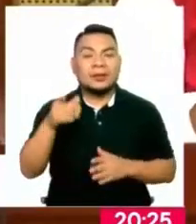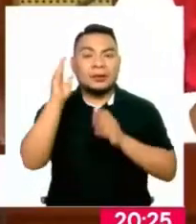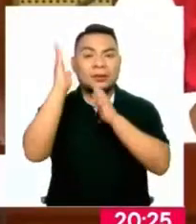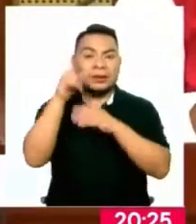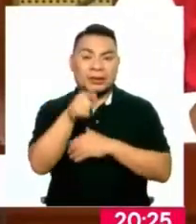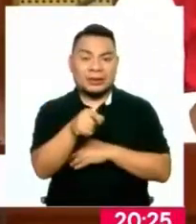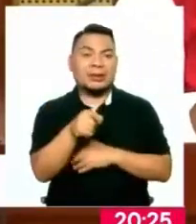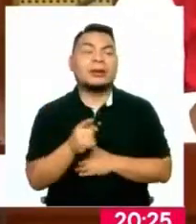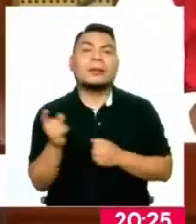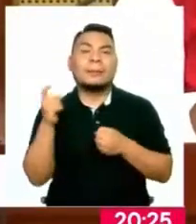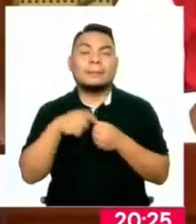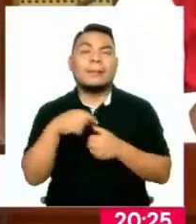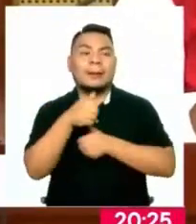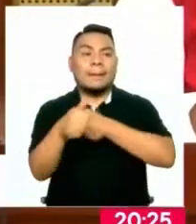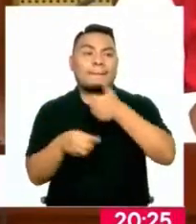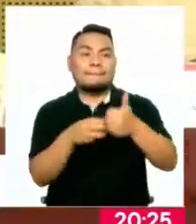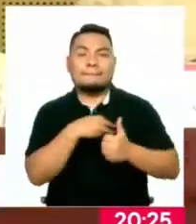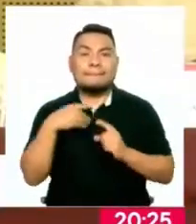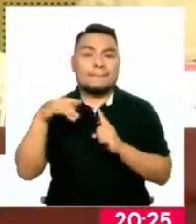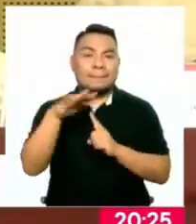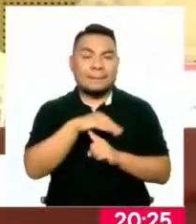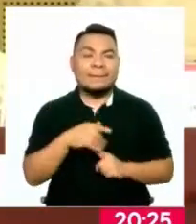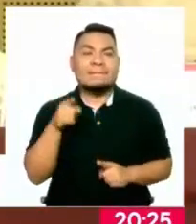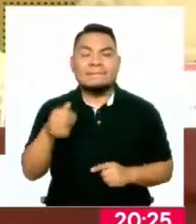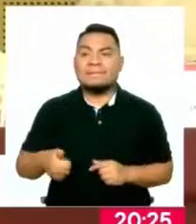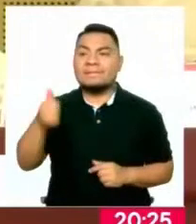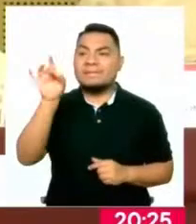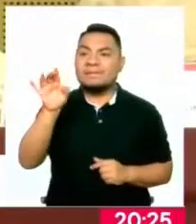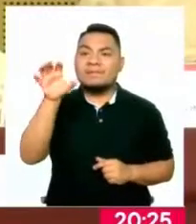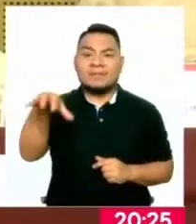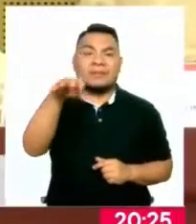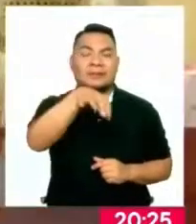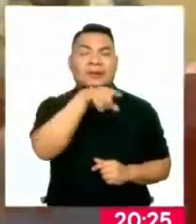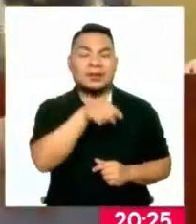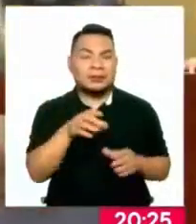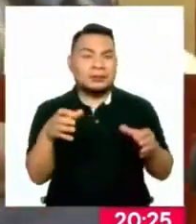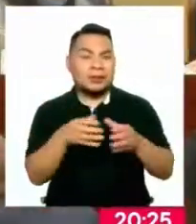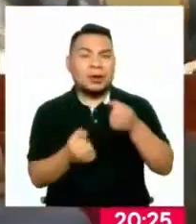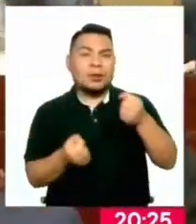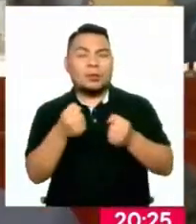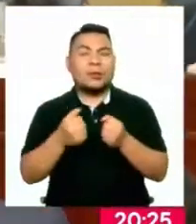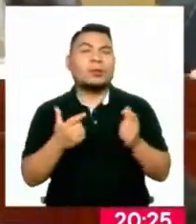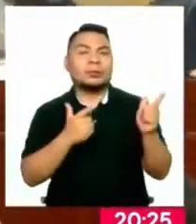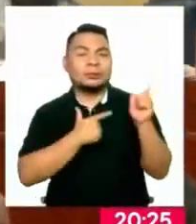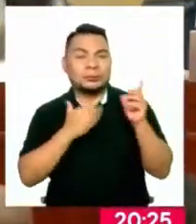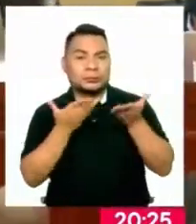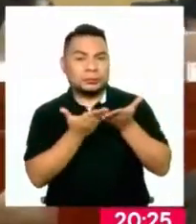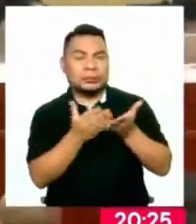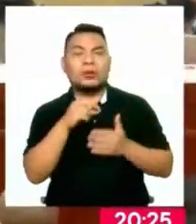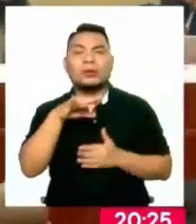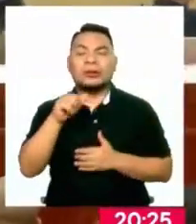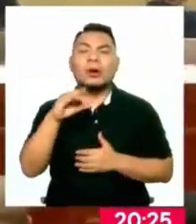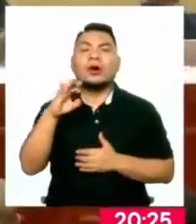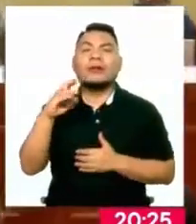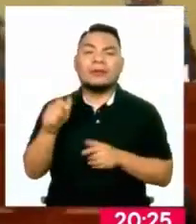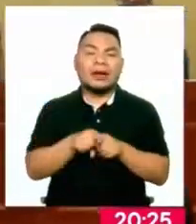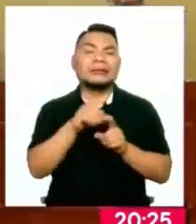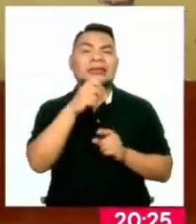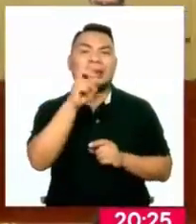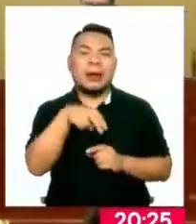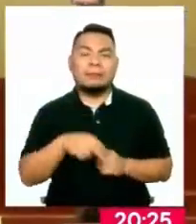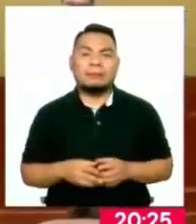conferencia participaron el viceministro del Ambiente y los titulares de la Dirección de Capitanías y Guardacostas, o Sinermin, OEFA y